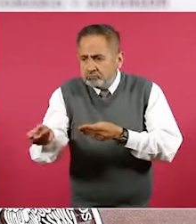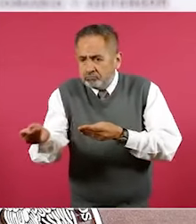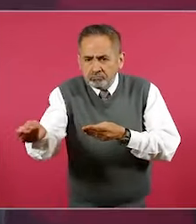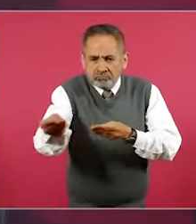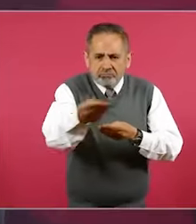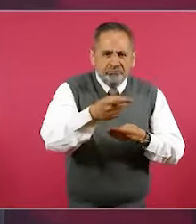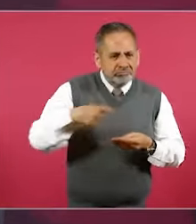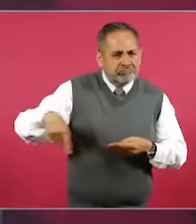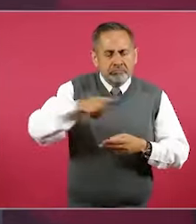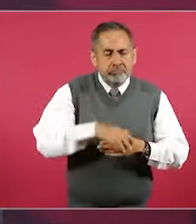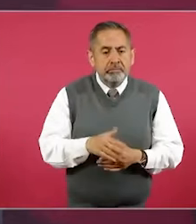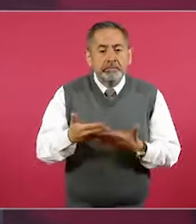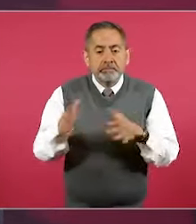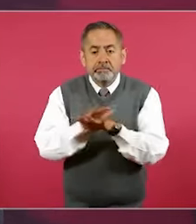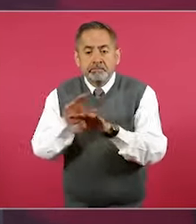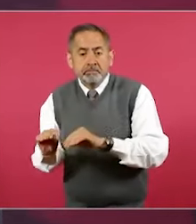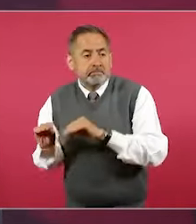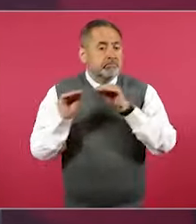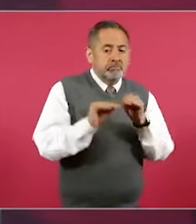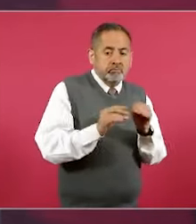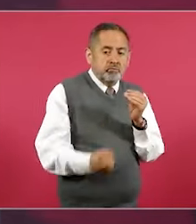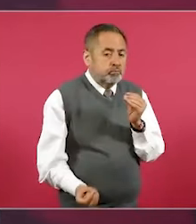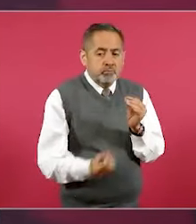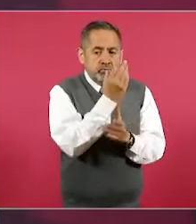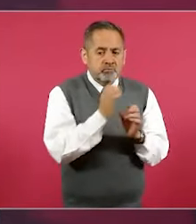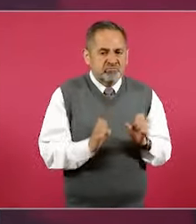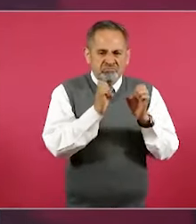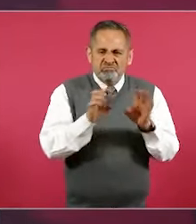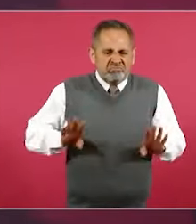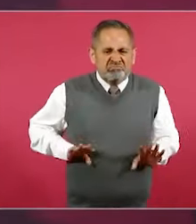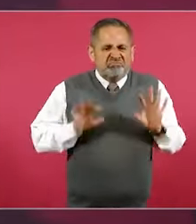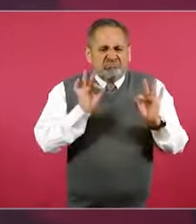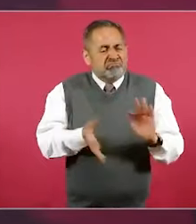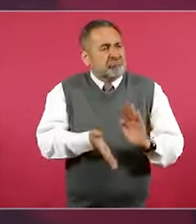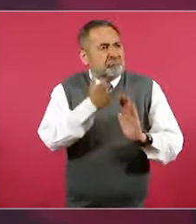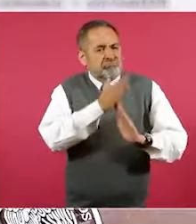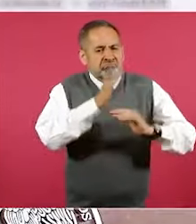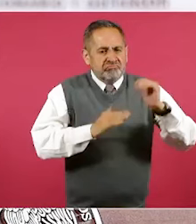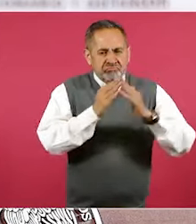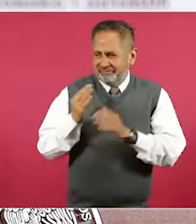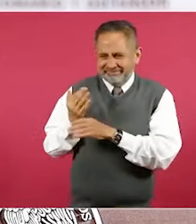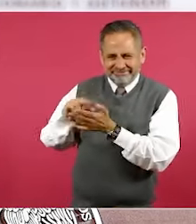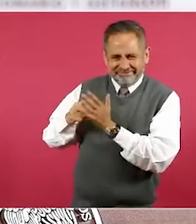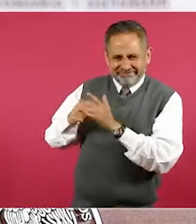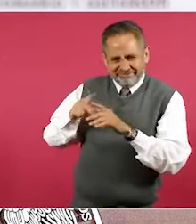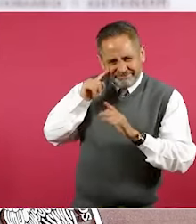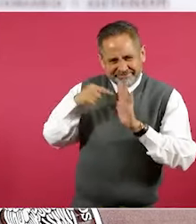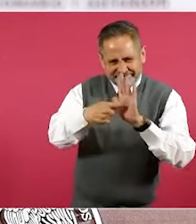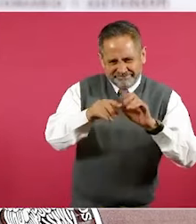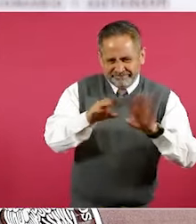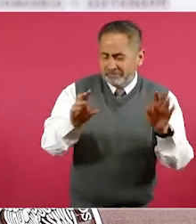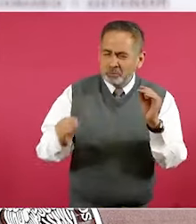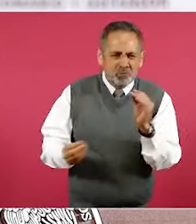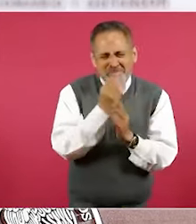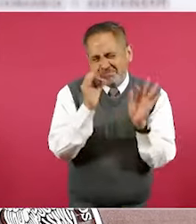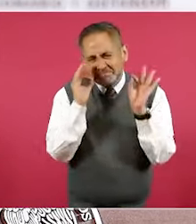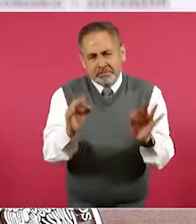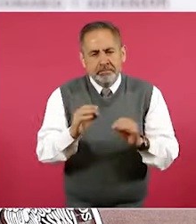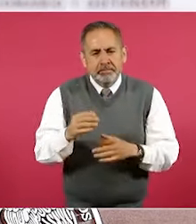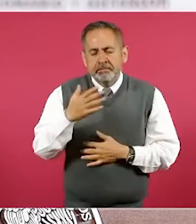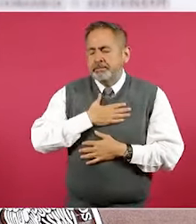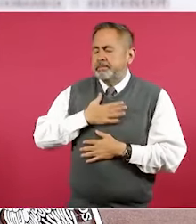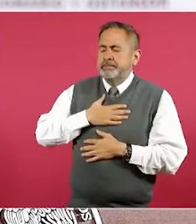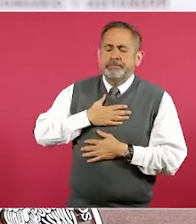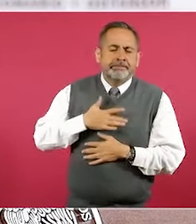2023. Ahora nos mudamos a un edificio maravilloso, especialmente diseñado para el Registro Agrario Nacional, que ya mostrará el arquitecto Román Meyer, y que para